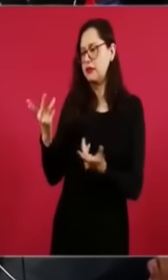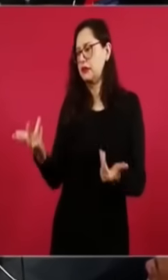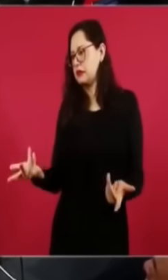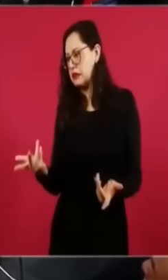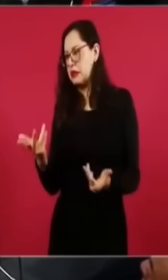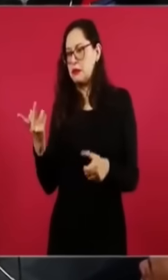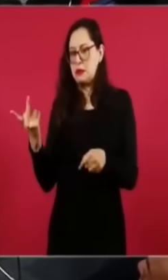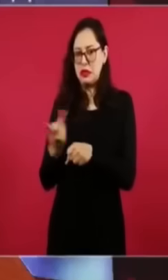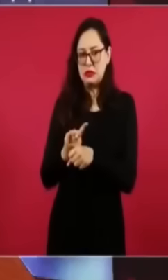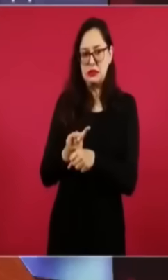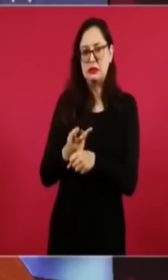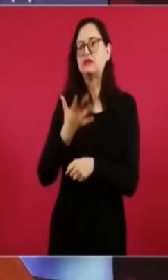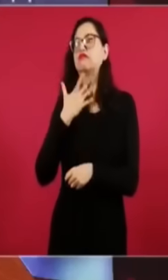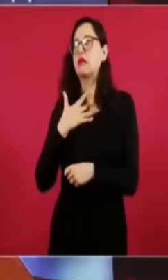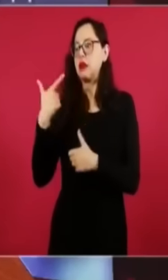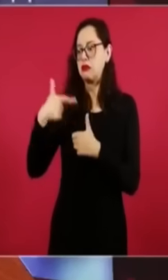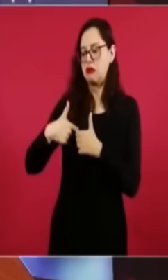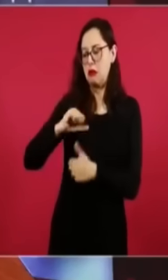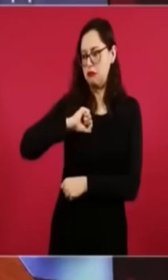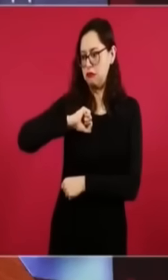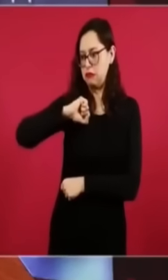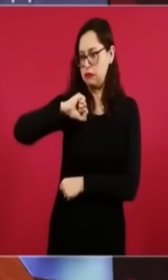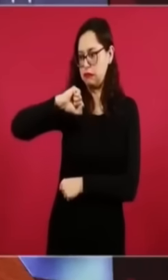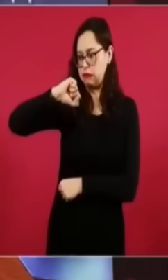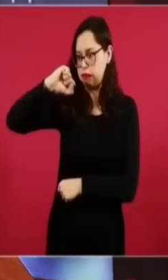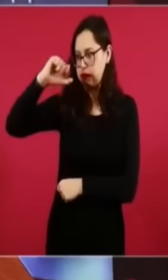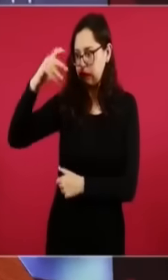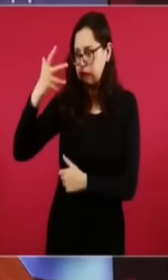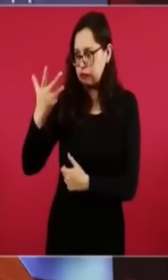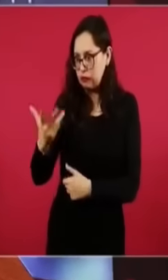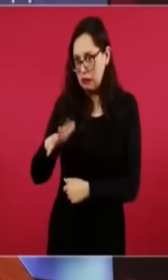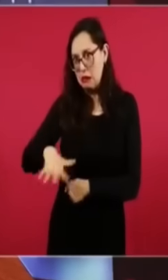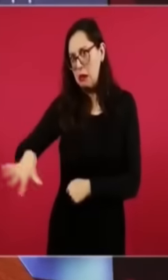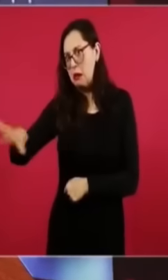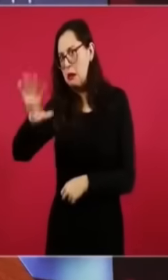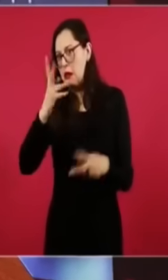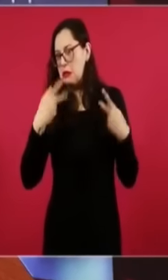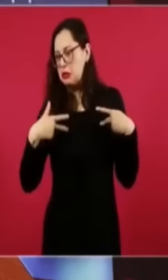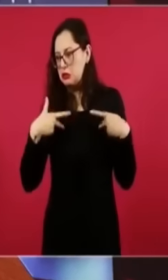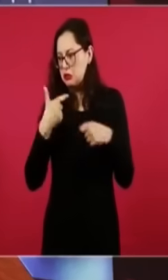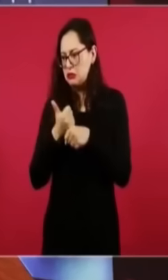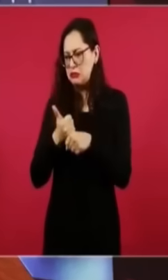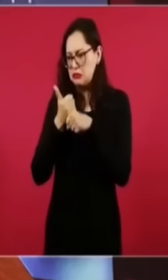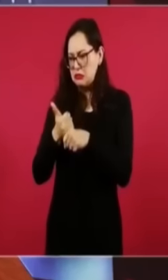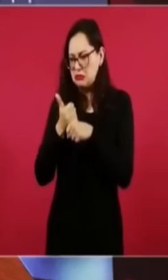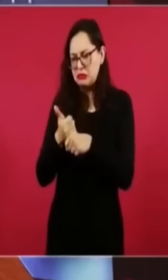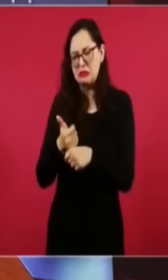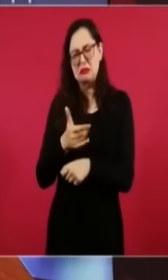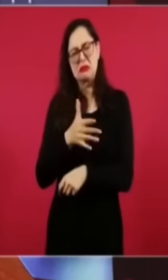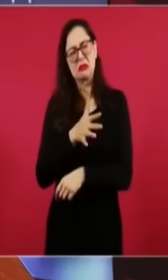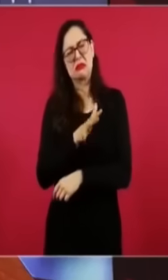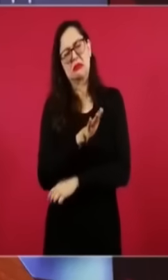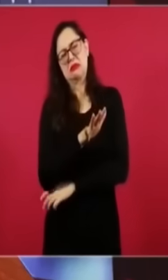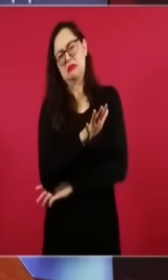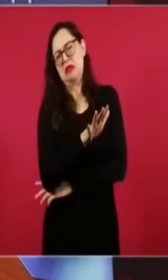el incremento de la gasolina, el aumento al precio de la gasolina, y contestó, siendo secretario de